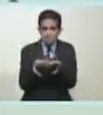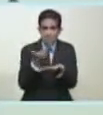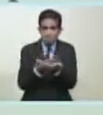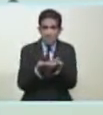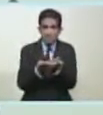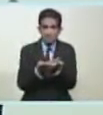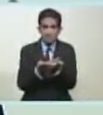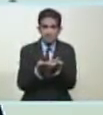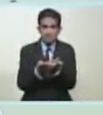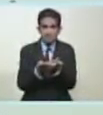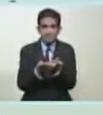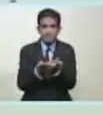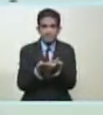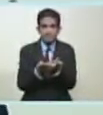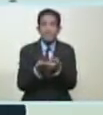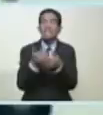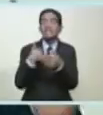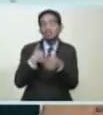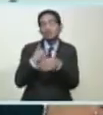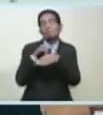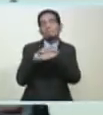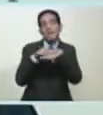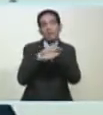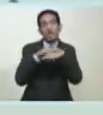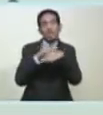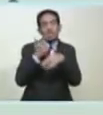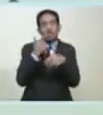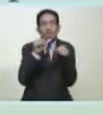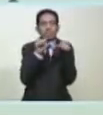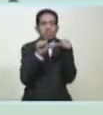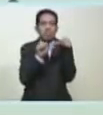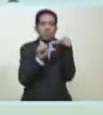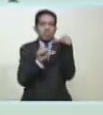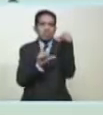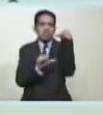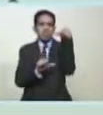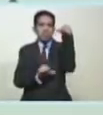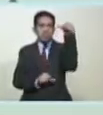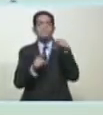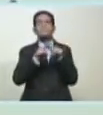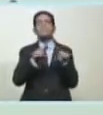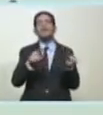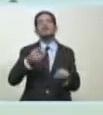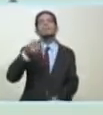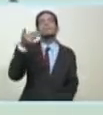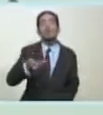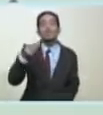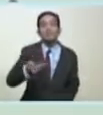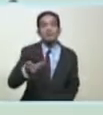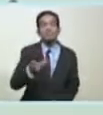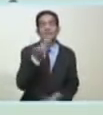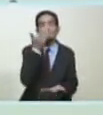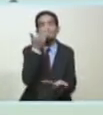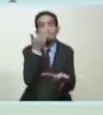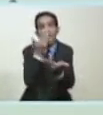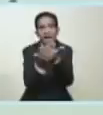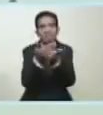Y solicito excusas si estoy siendo muy extenso en mi análisis, pero creo que es importante frente al poder